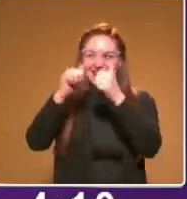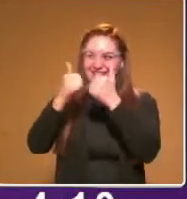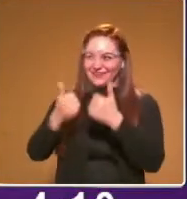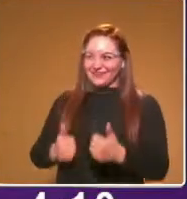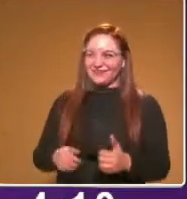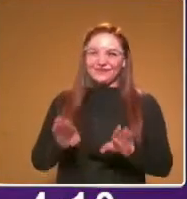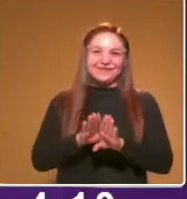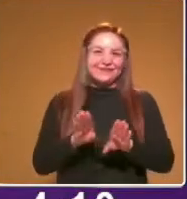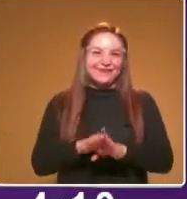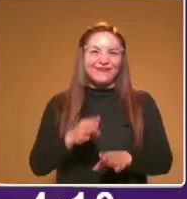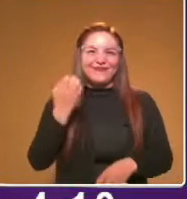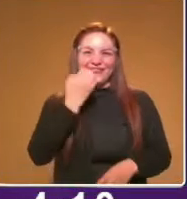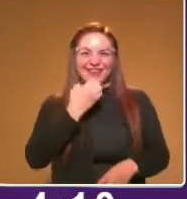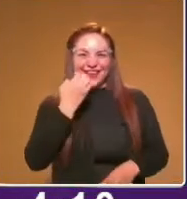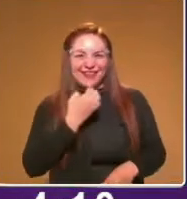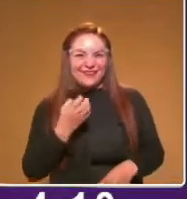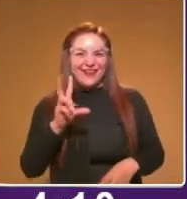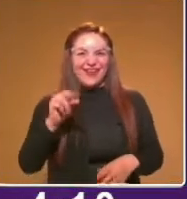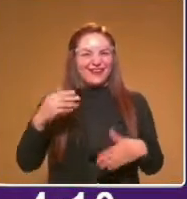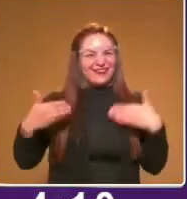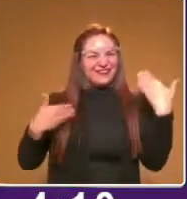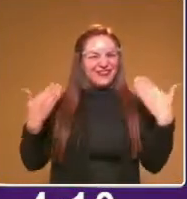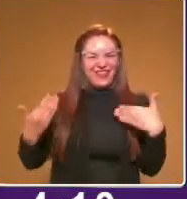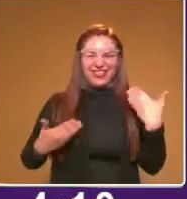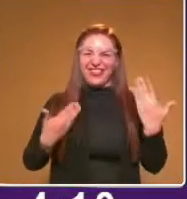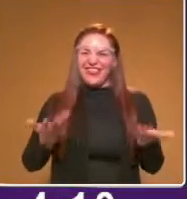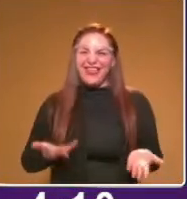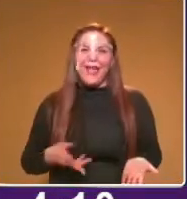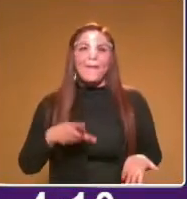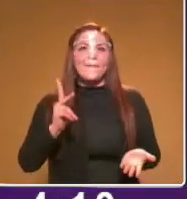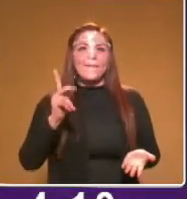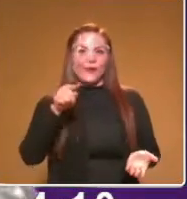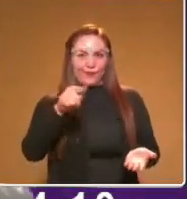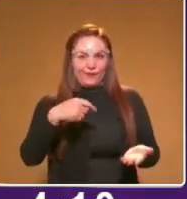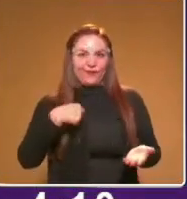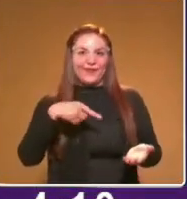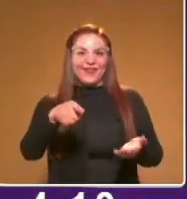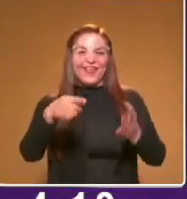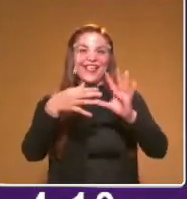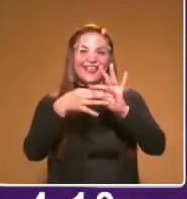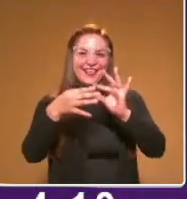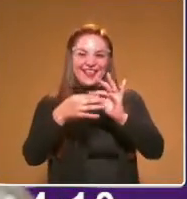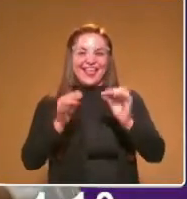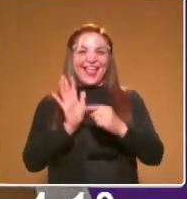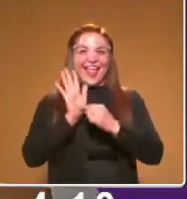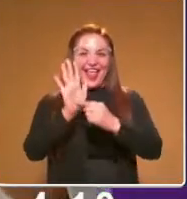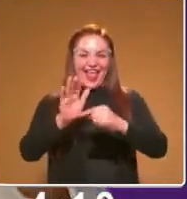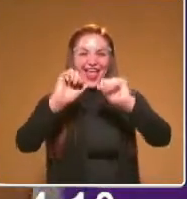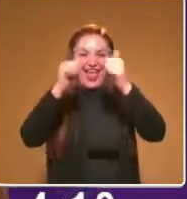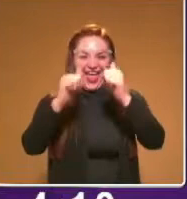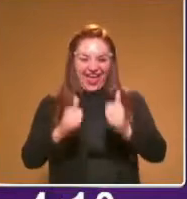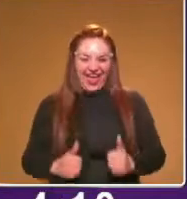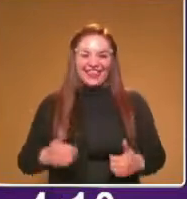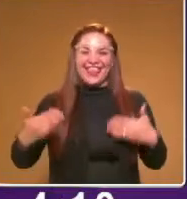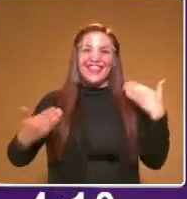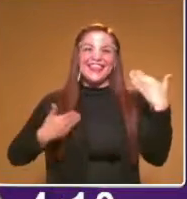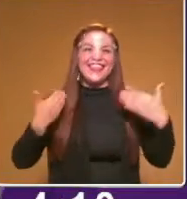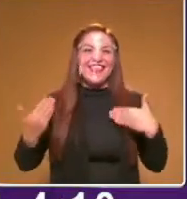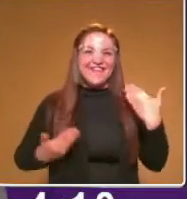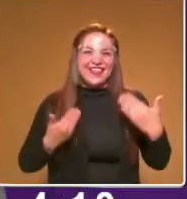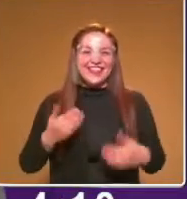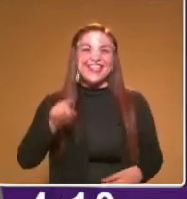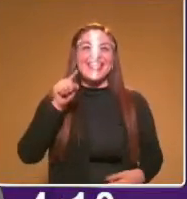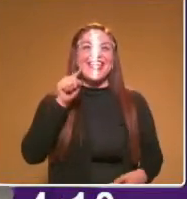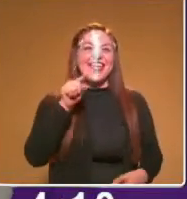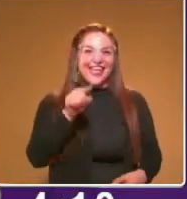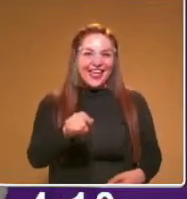escuela como que no era tan divertida o algo similar. No te preocupes, porque te lo vamos a enseñar de una manera tan divertida que hasta tú